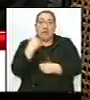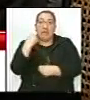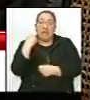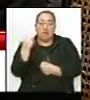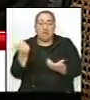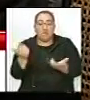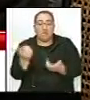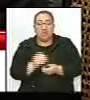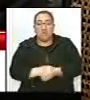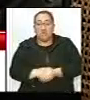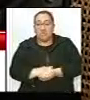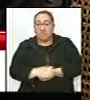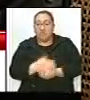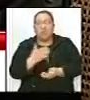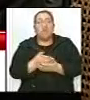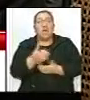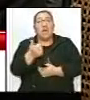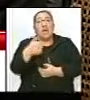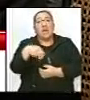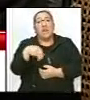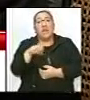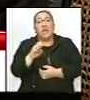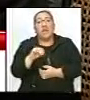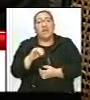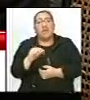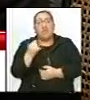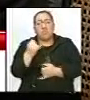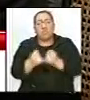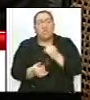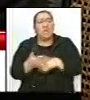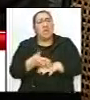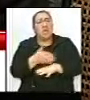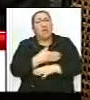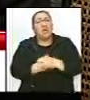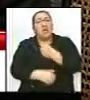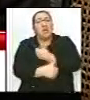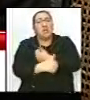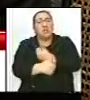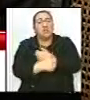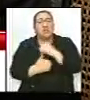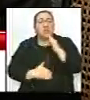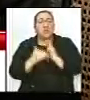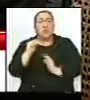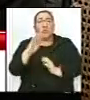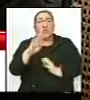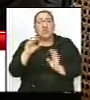ganarle a la anemia. Último, en Ayacucho creció, presidente, de